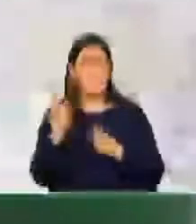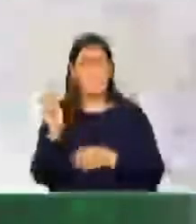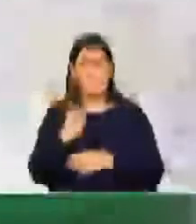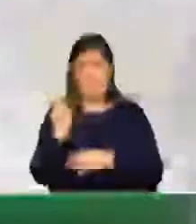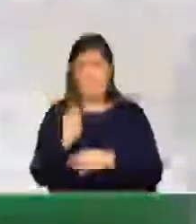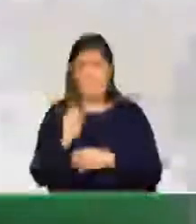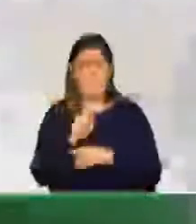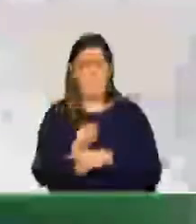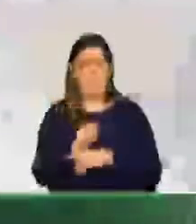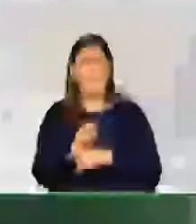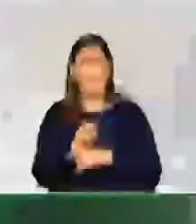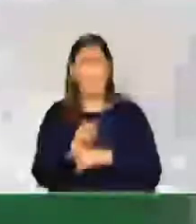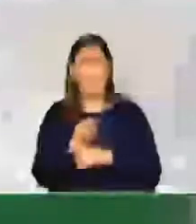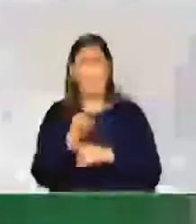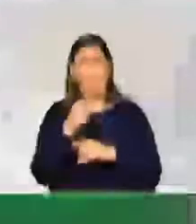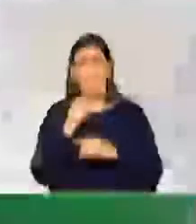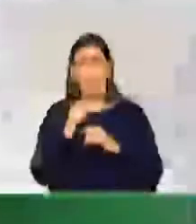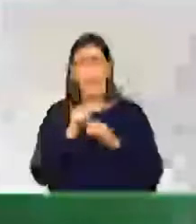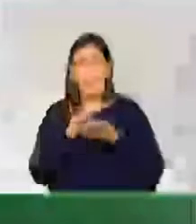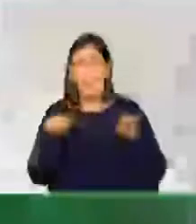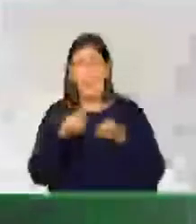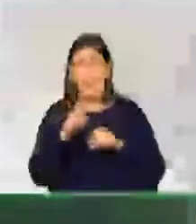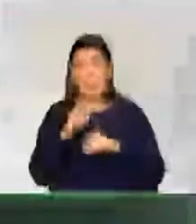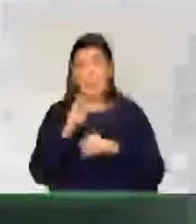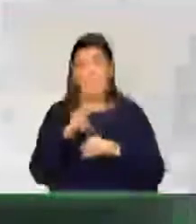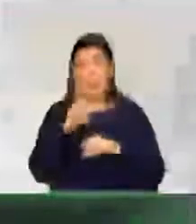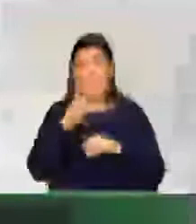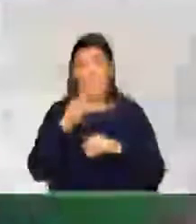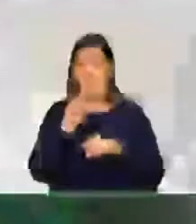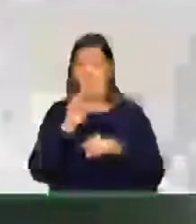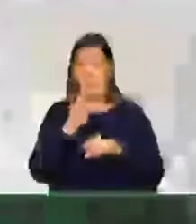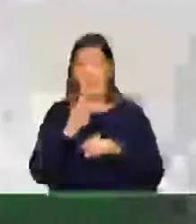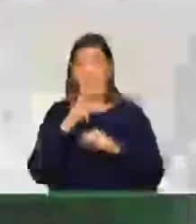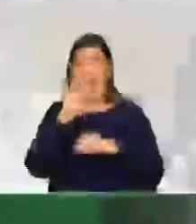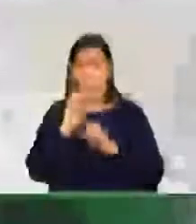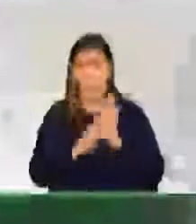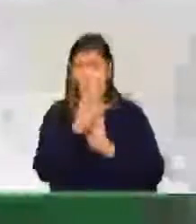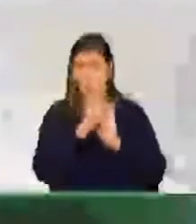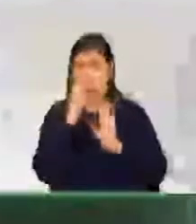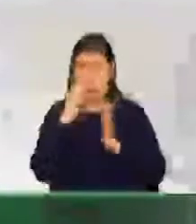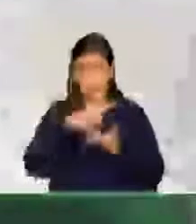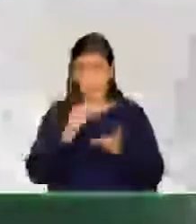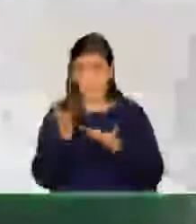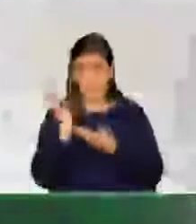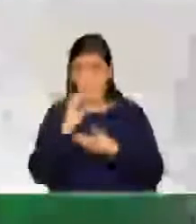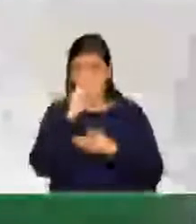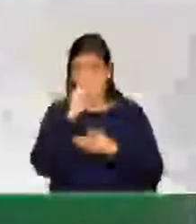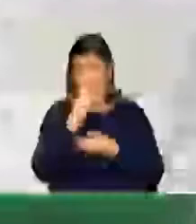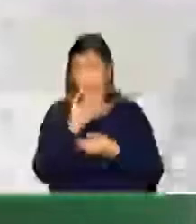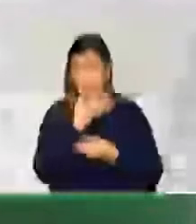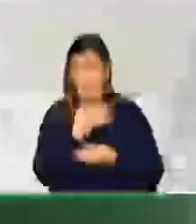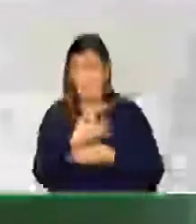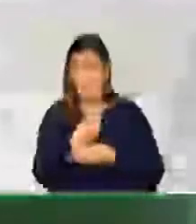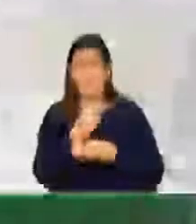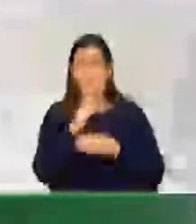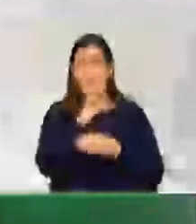Emergencias. Si se tiene en cuenta el índice de Harvard, el departamento al norte del país es el único que está en un nivel naranja. Esto quiere decir que en